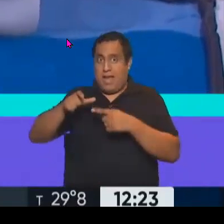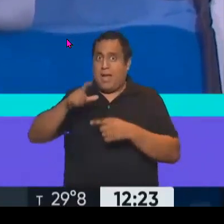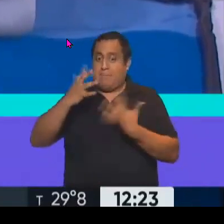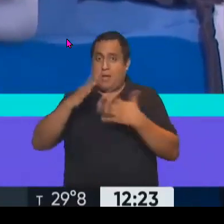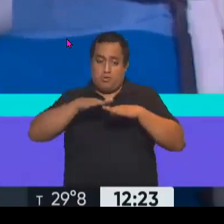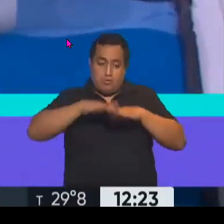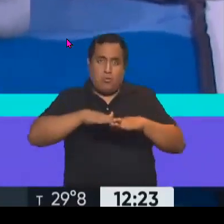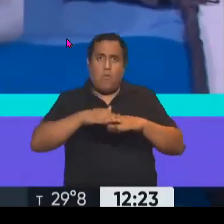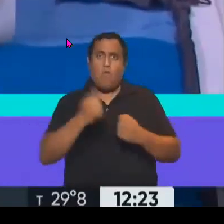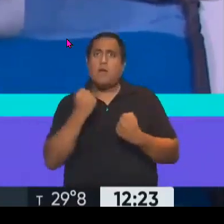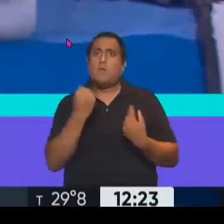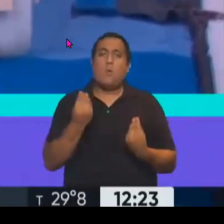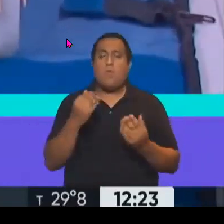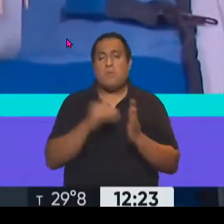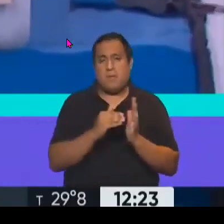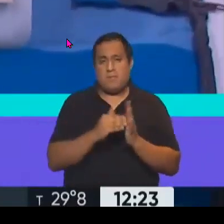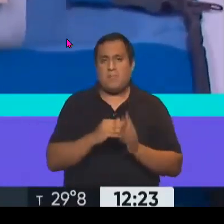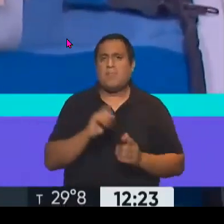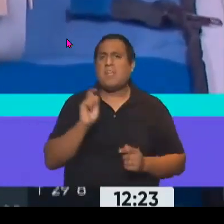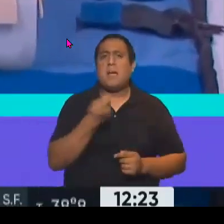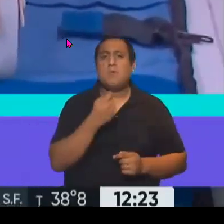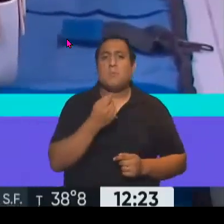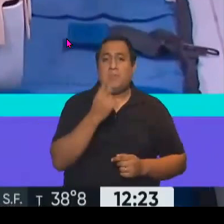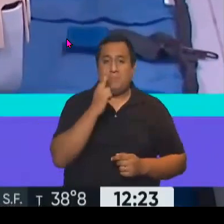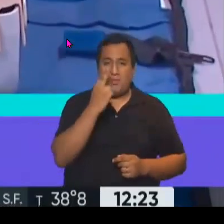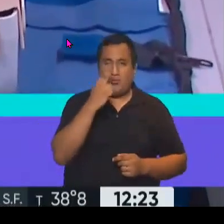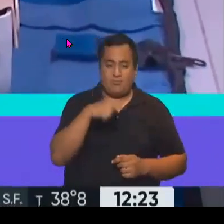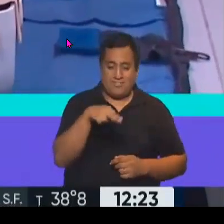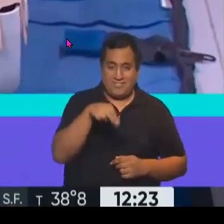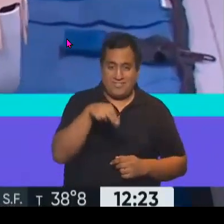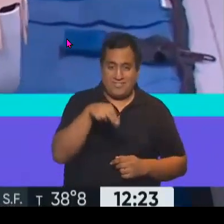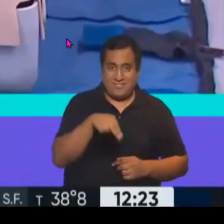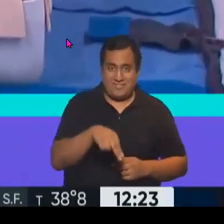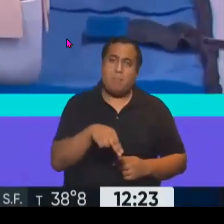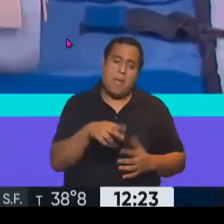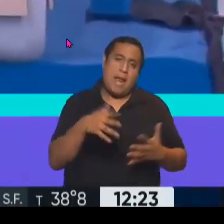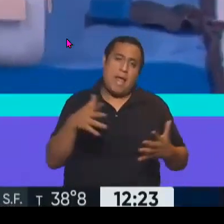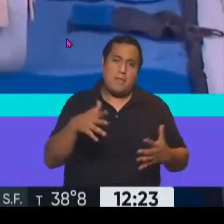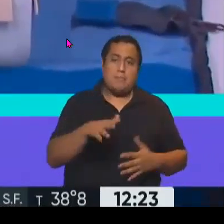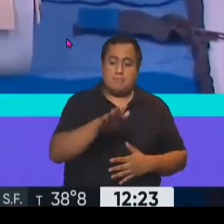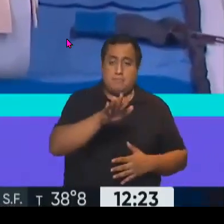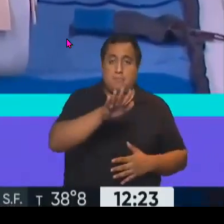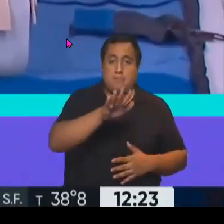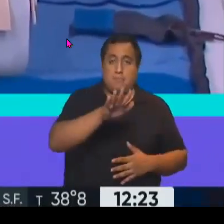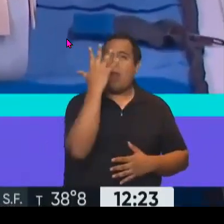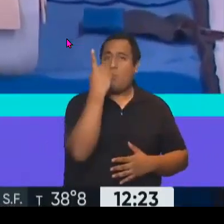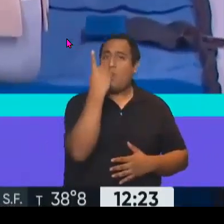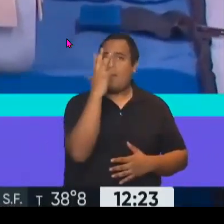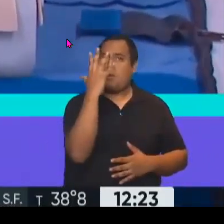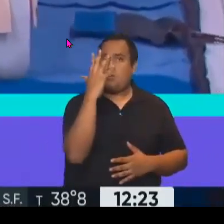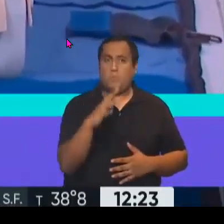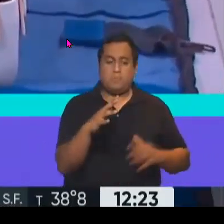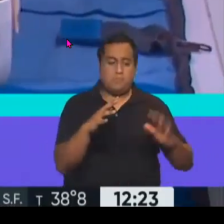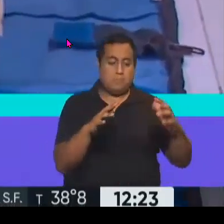maniobra. Matías, ¿qué es lo que cambia? Lo único que cambia es que en lugar de utilizar los 2 dedos, por contextura vamos a colocar una